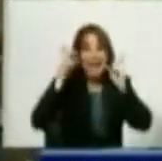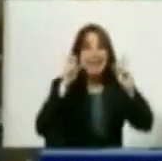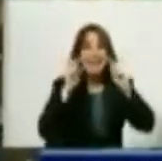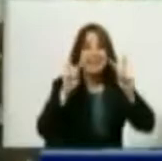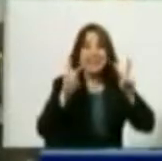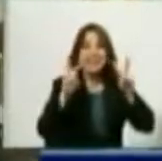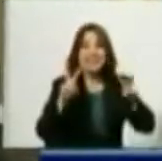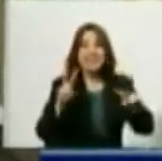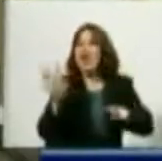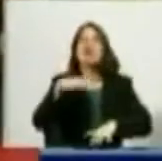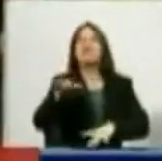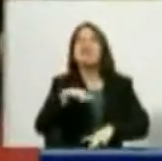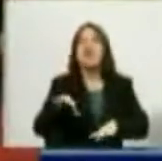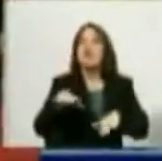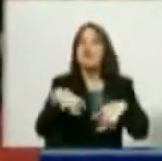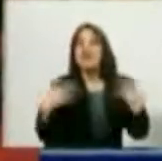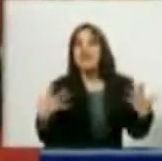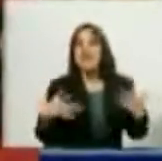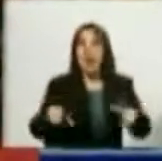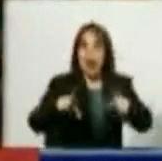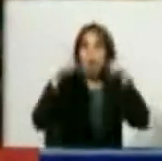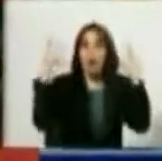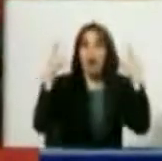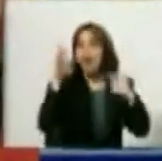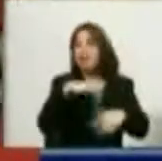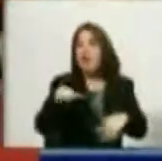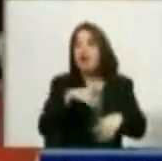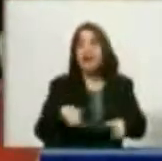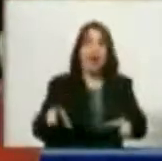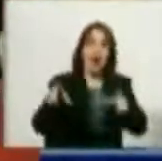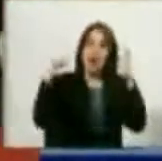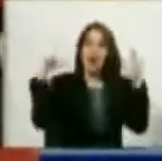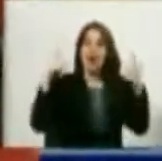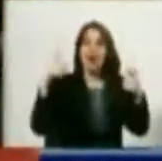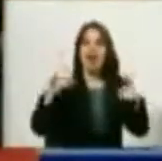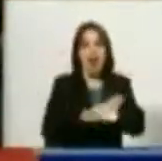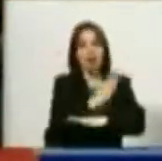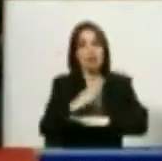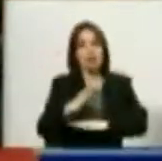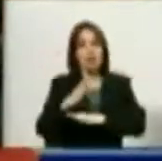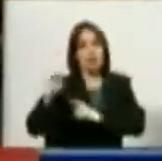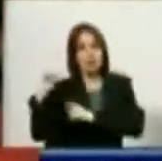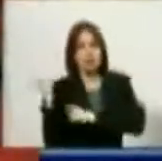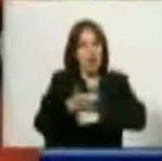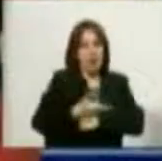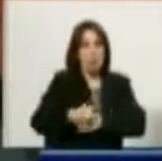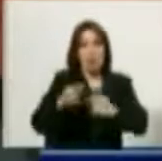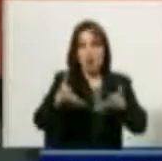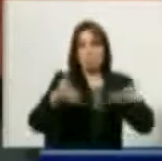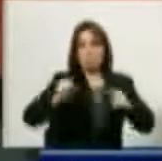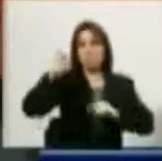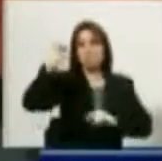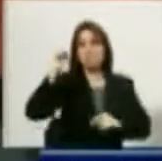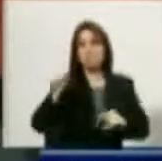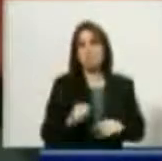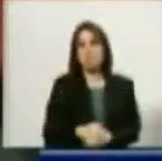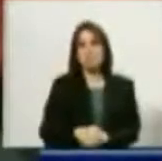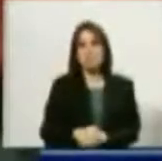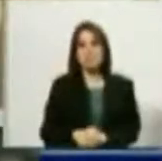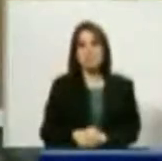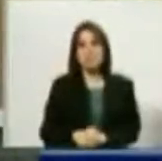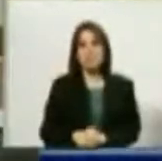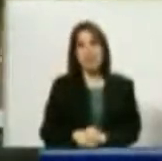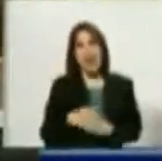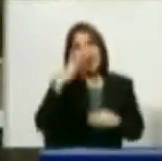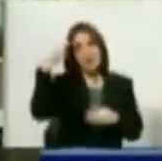dónde estamos dónde y los tiburones Ay Dios